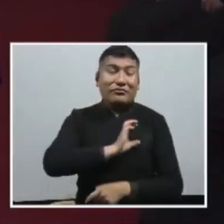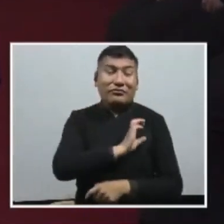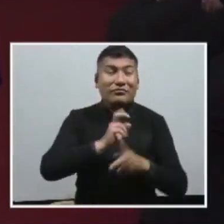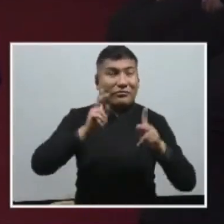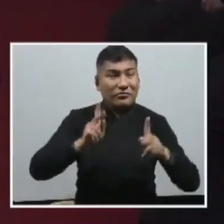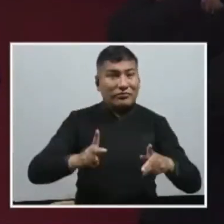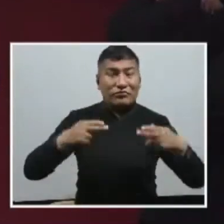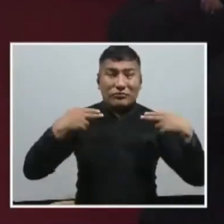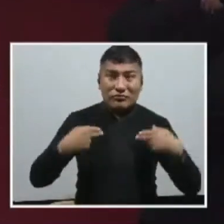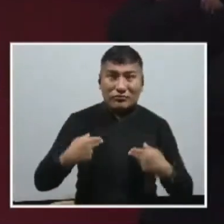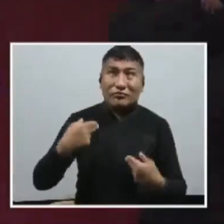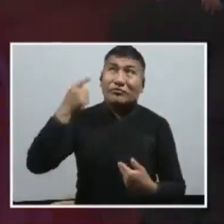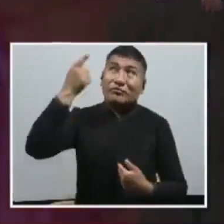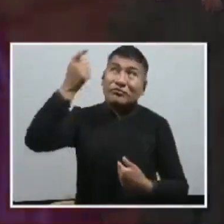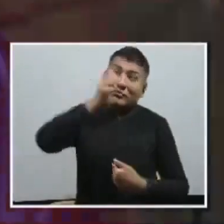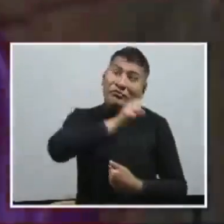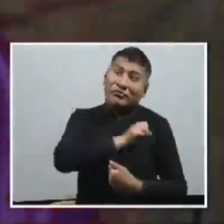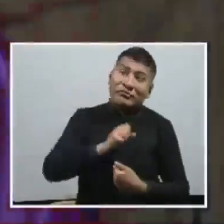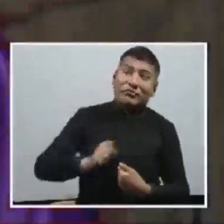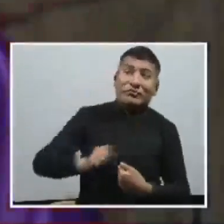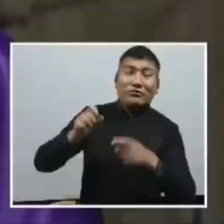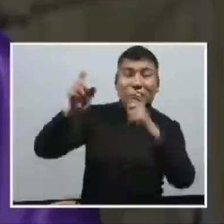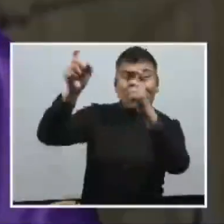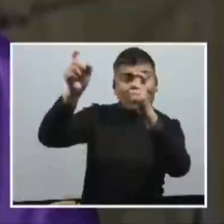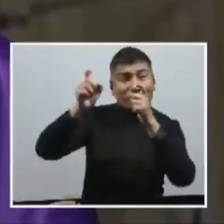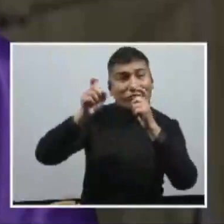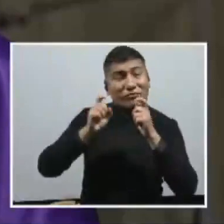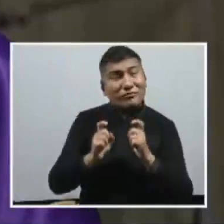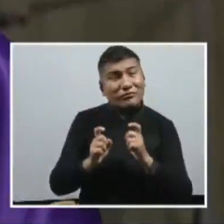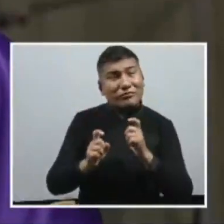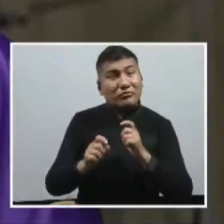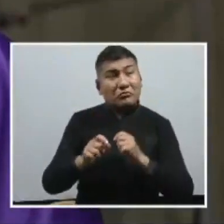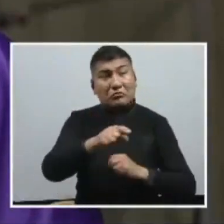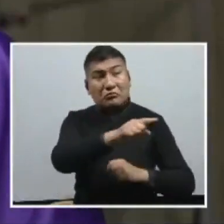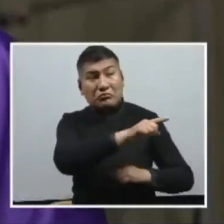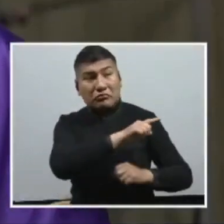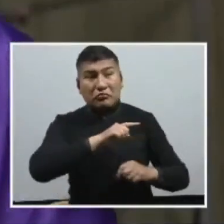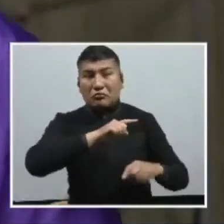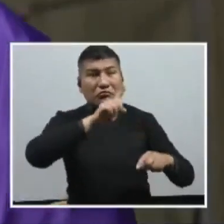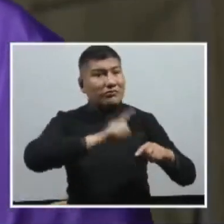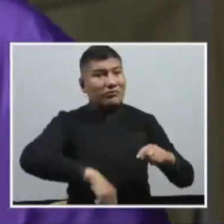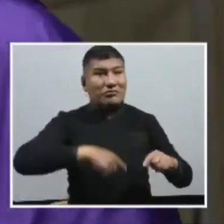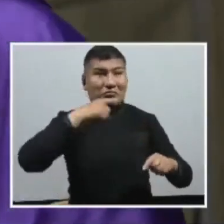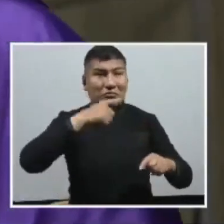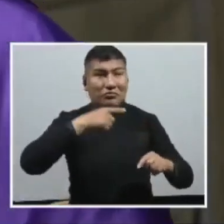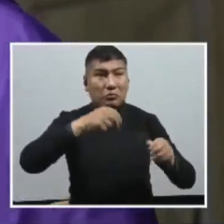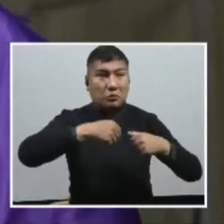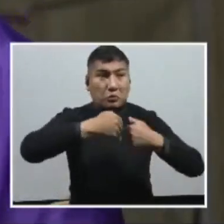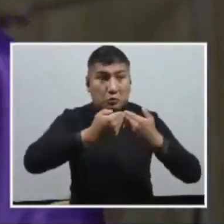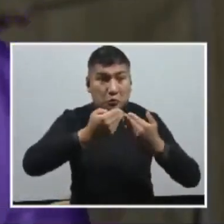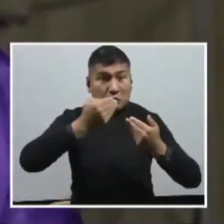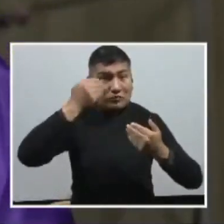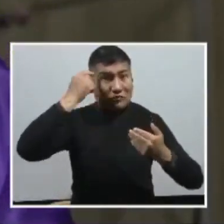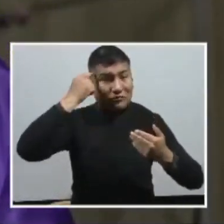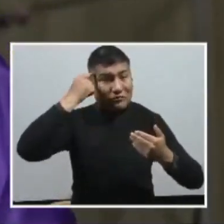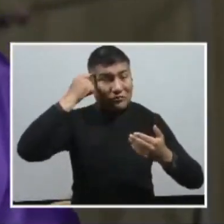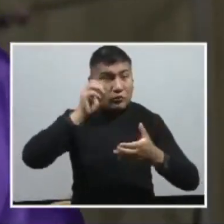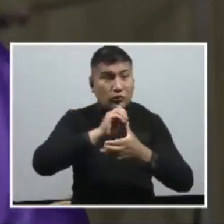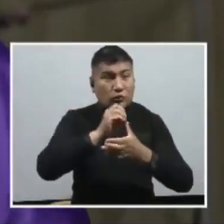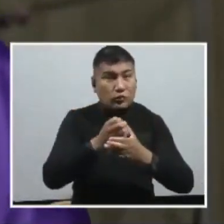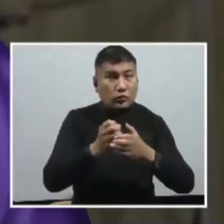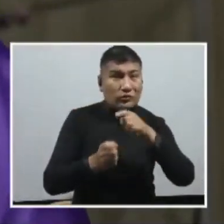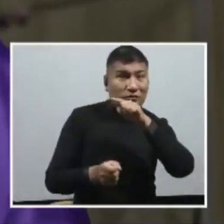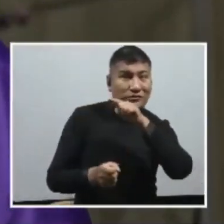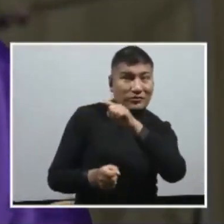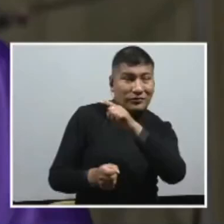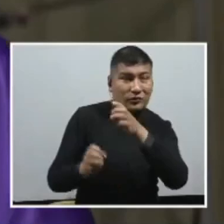Es lo que el Señor nos ha regalado también. Y nadie nos puede decir cómo y en qué debemos pensar. O tener esta